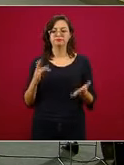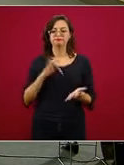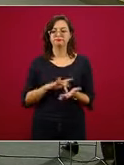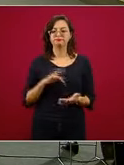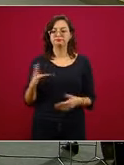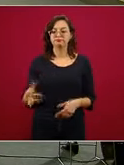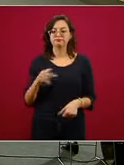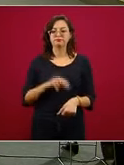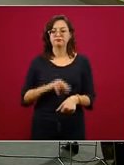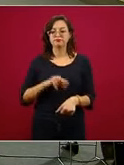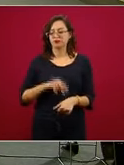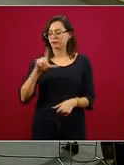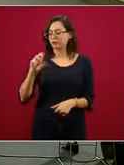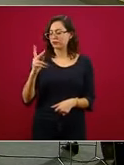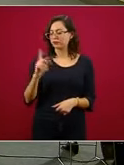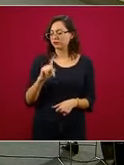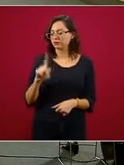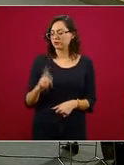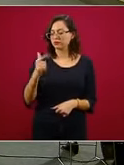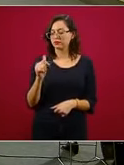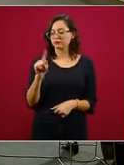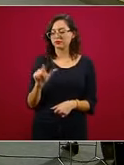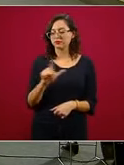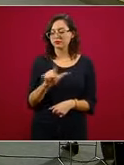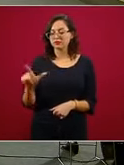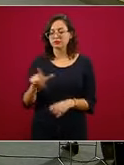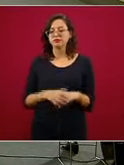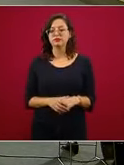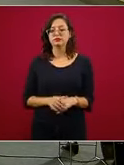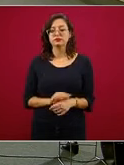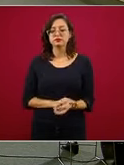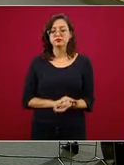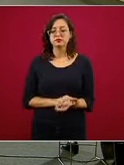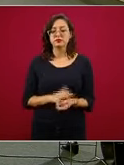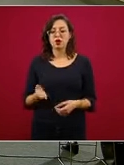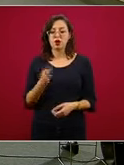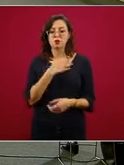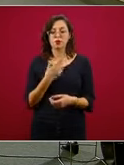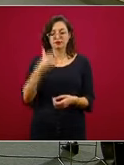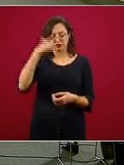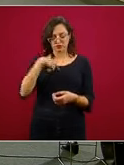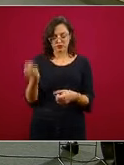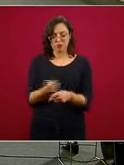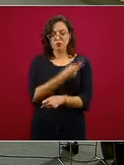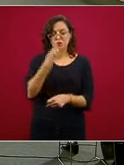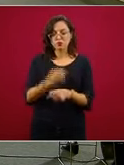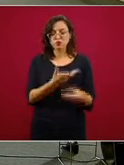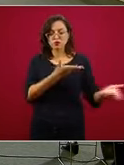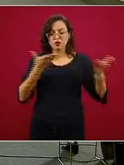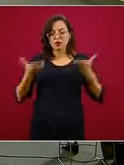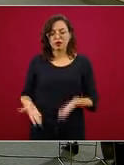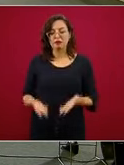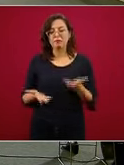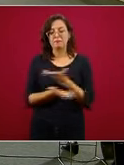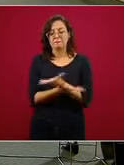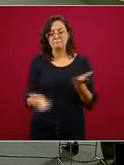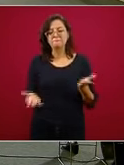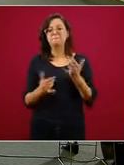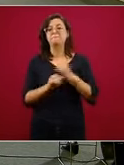doctor López-Gatell. Buenas noches, es un placer estar aquí y gracias por la oportunidad de poder